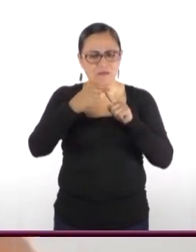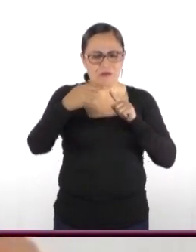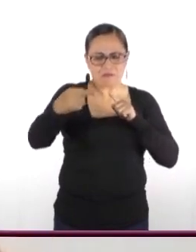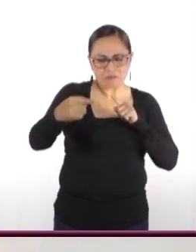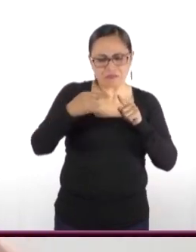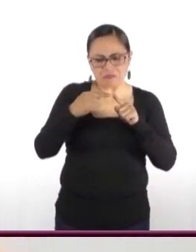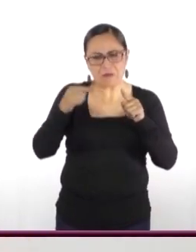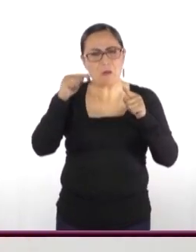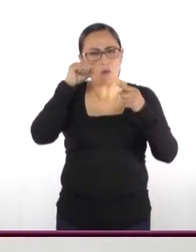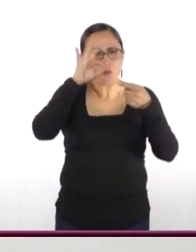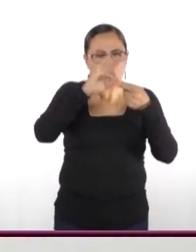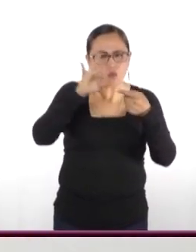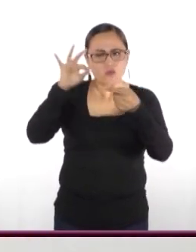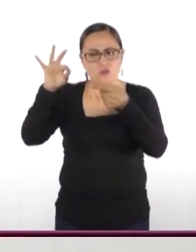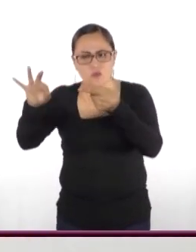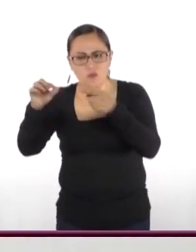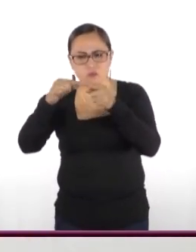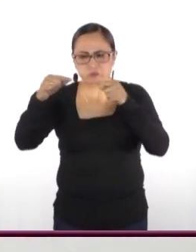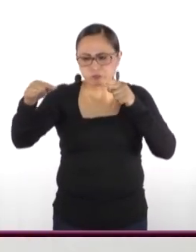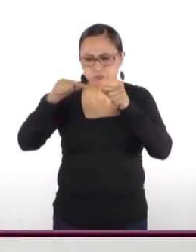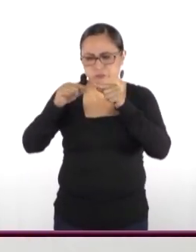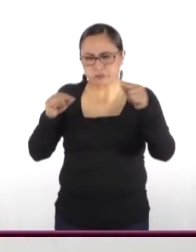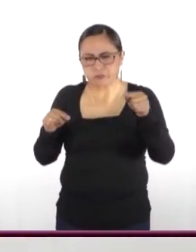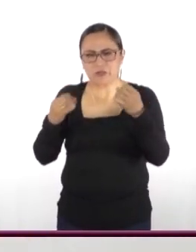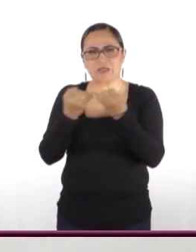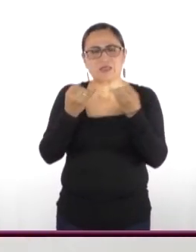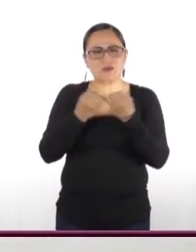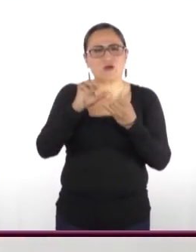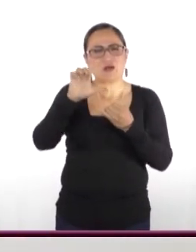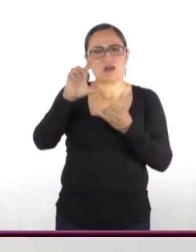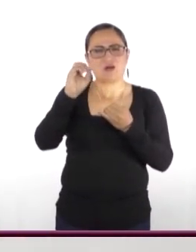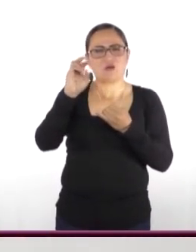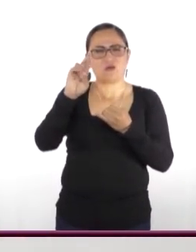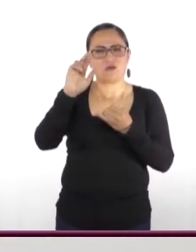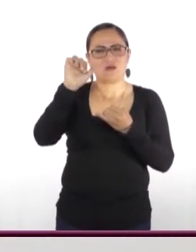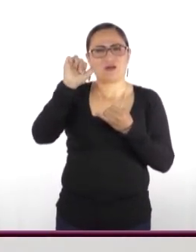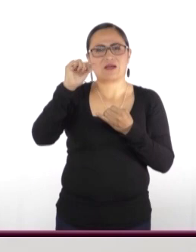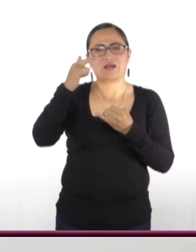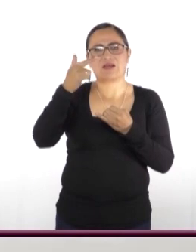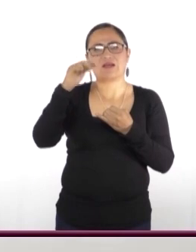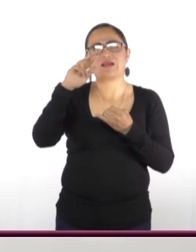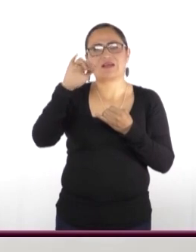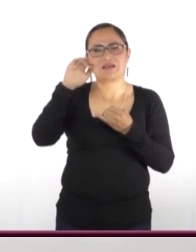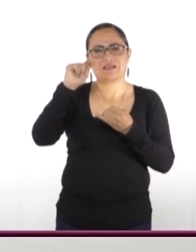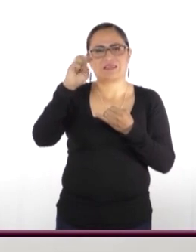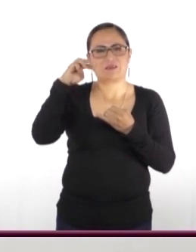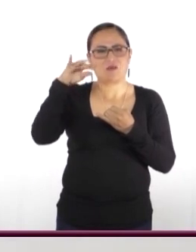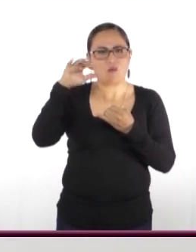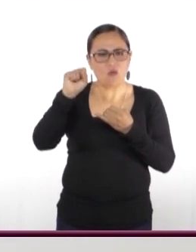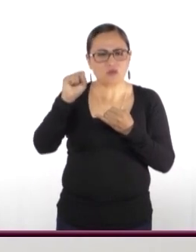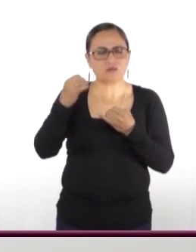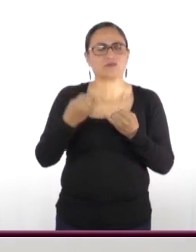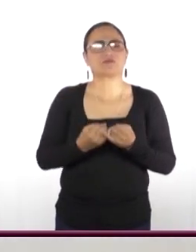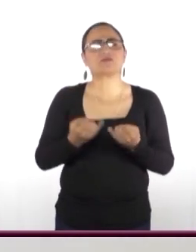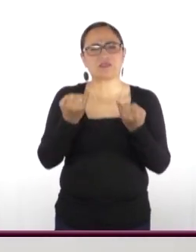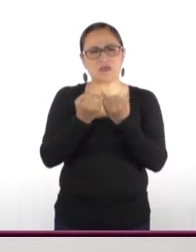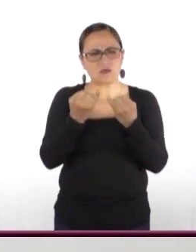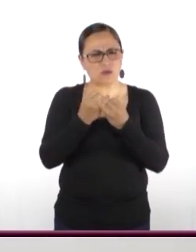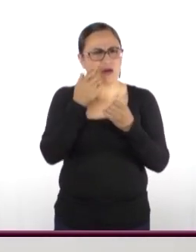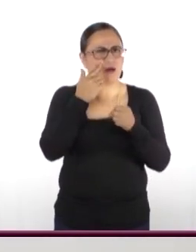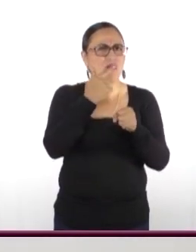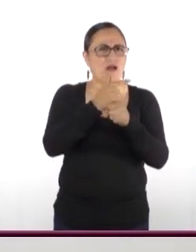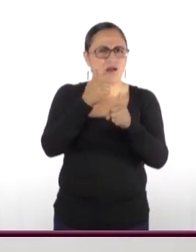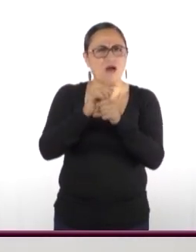buscar precisamente esta distancia entre los puntos, hasta funciones ya como logaritmos o, por ejemplo, integrales llamadas